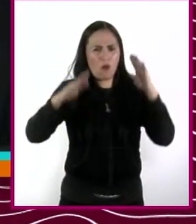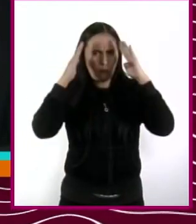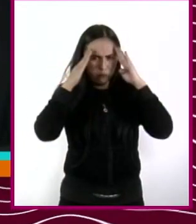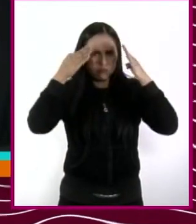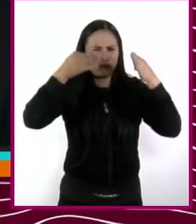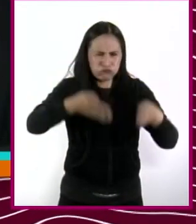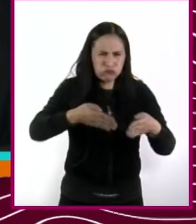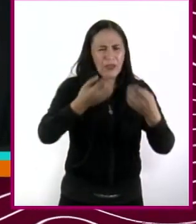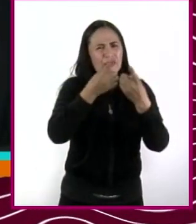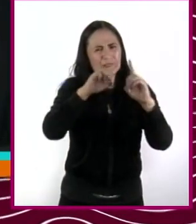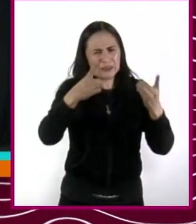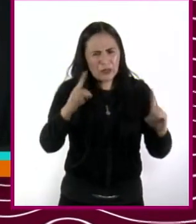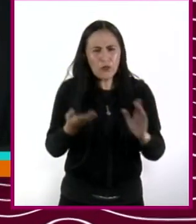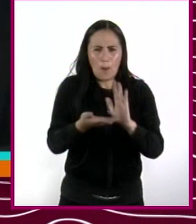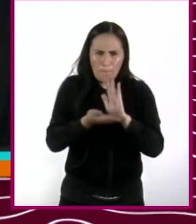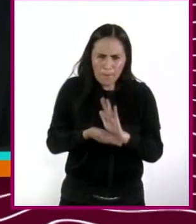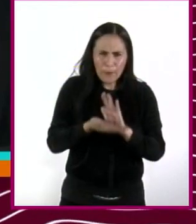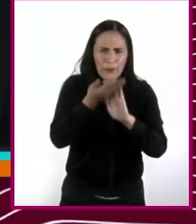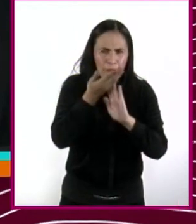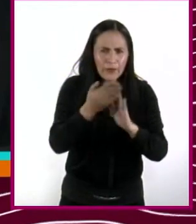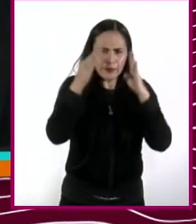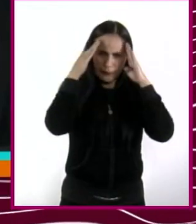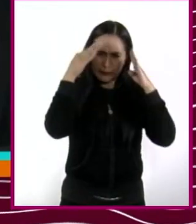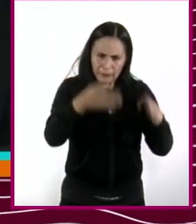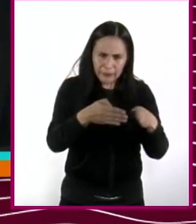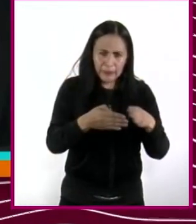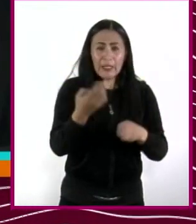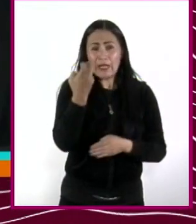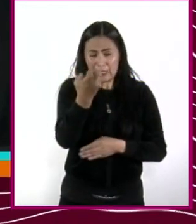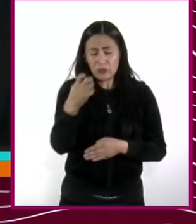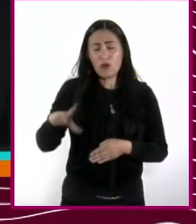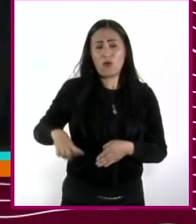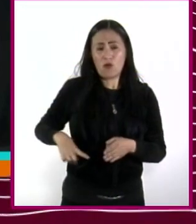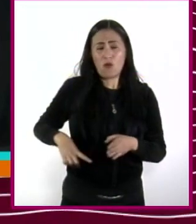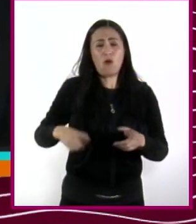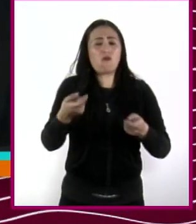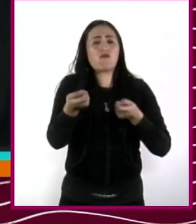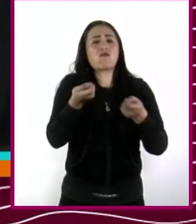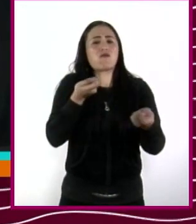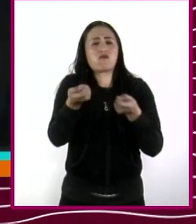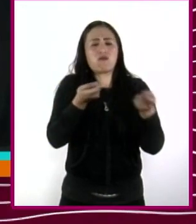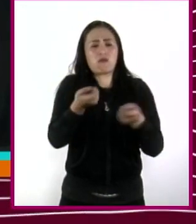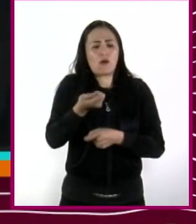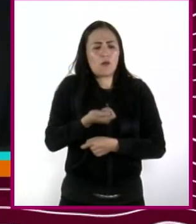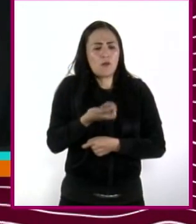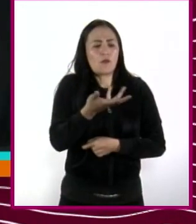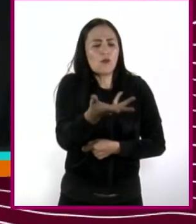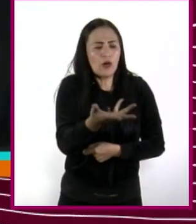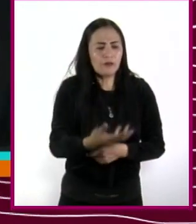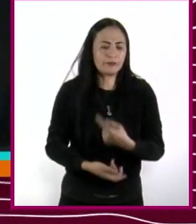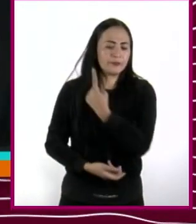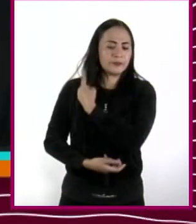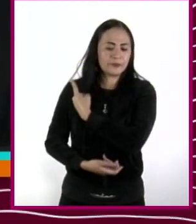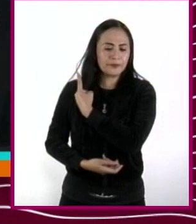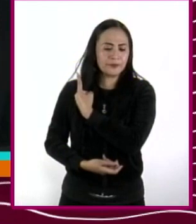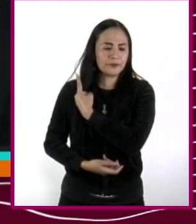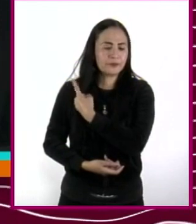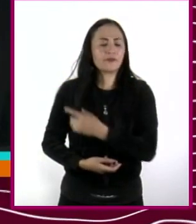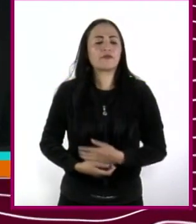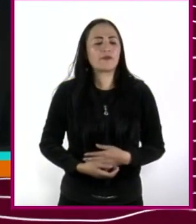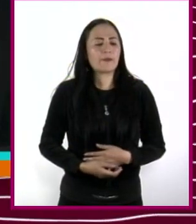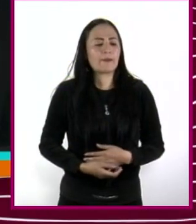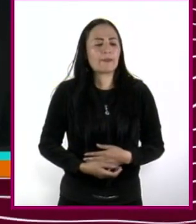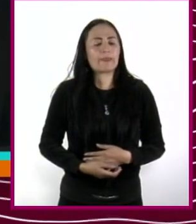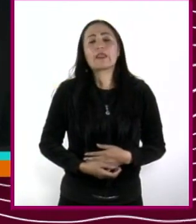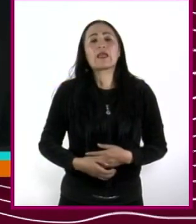y progreso. A esta forma de gobernar se le denominó también Estado de Providencia o